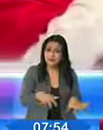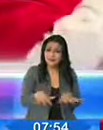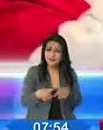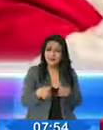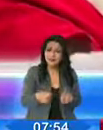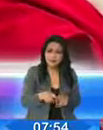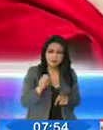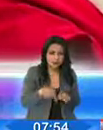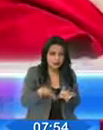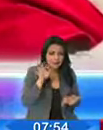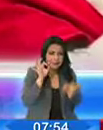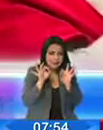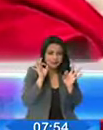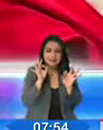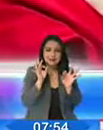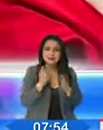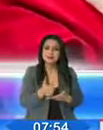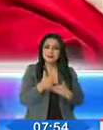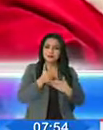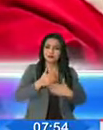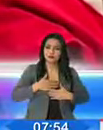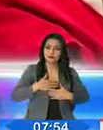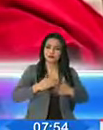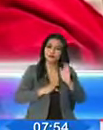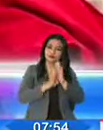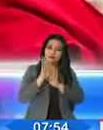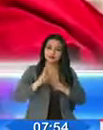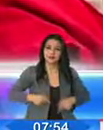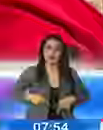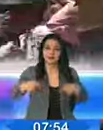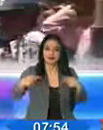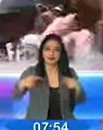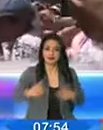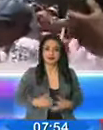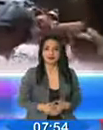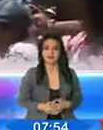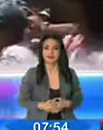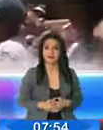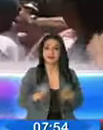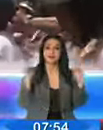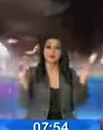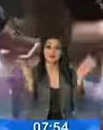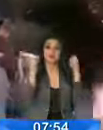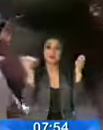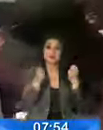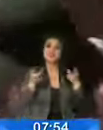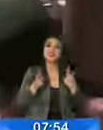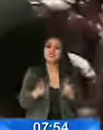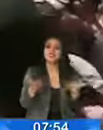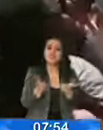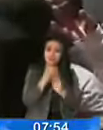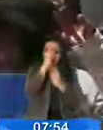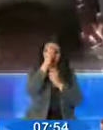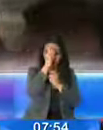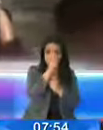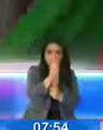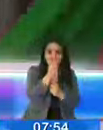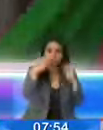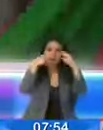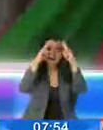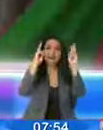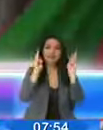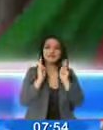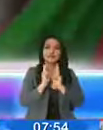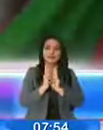poder tomar y enriquecer muchísimo la vida cotidiana. En la festividad además se realizó un homenaje a la Virgen de la